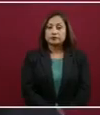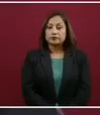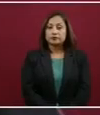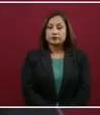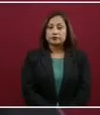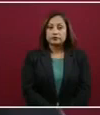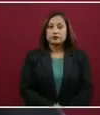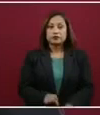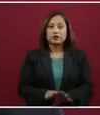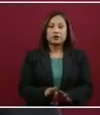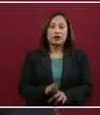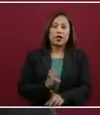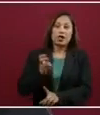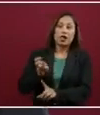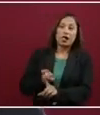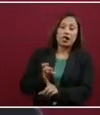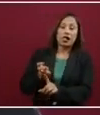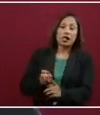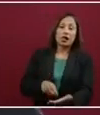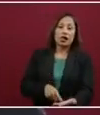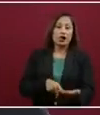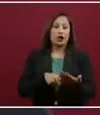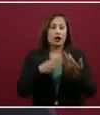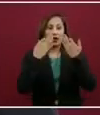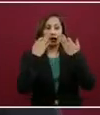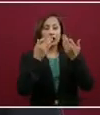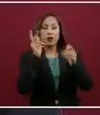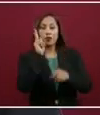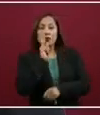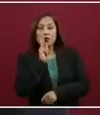señalar a nadie si no se tienen pruebas.